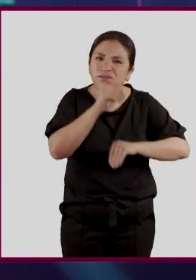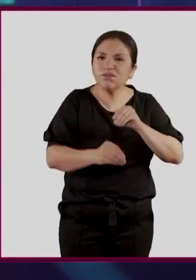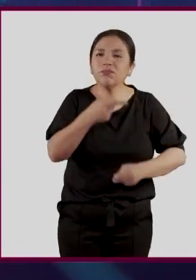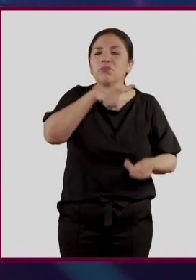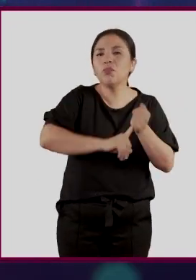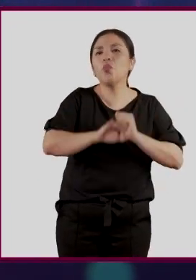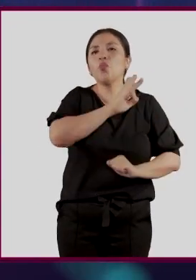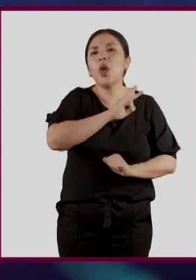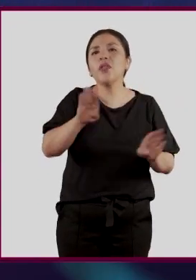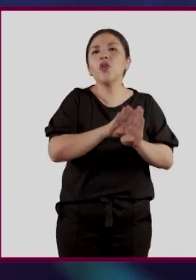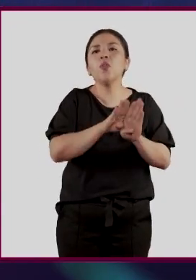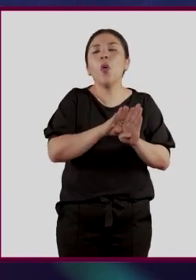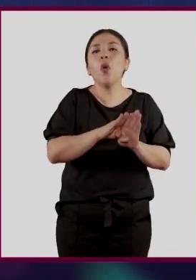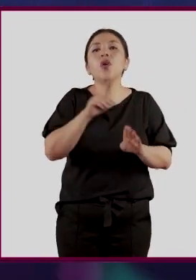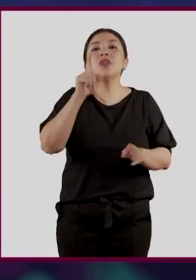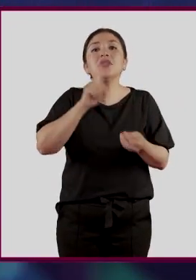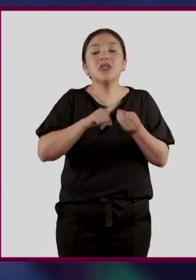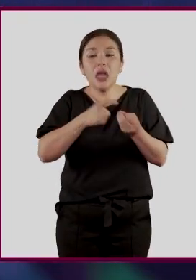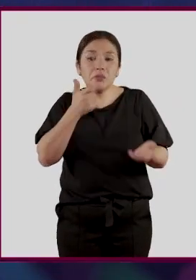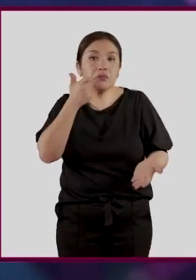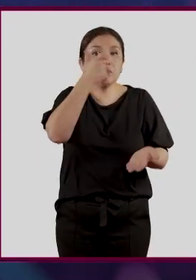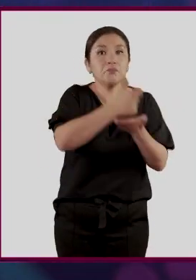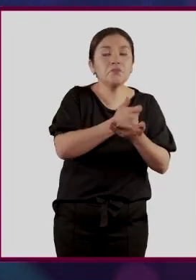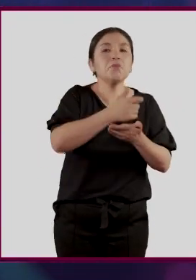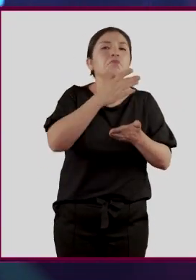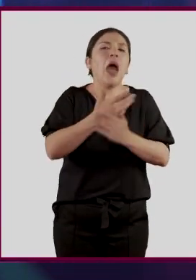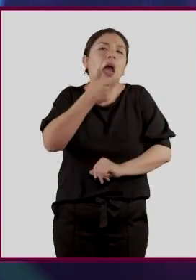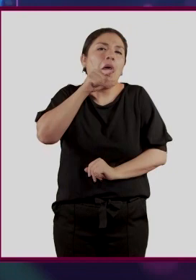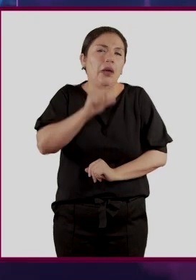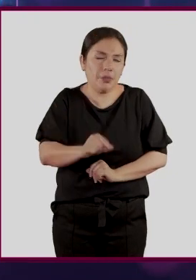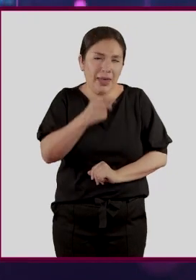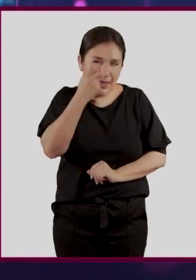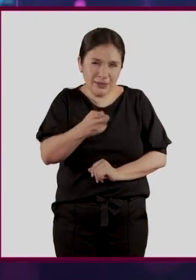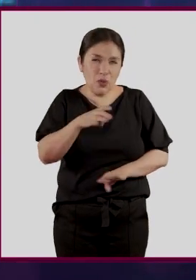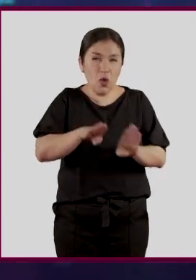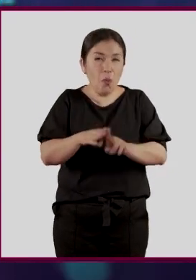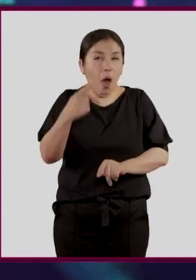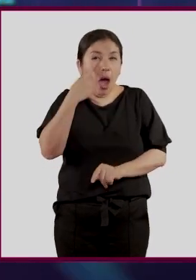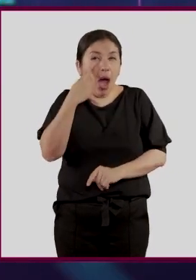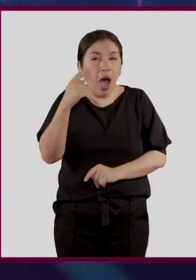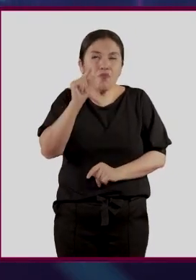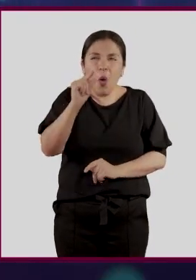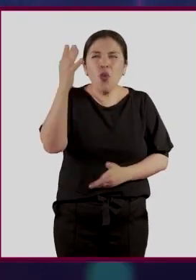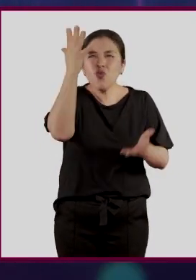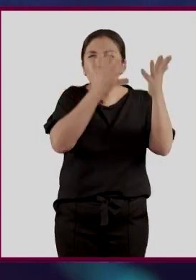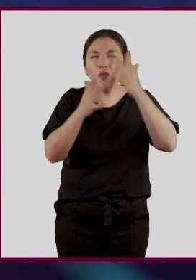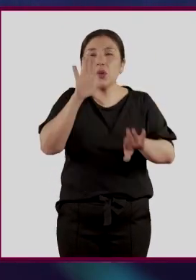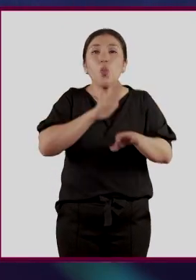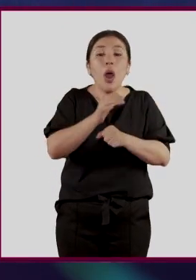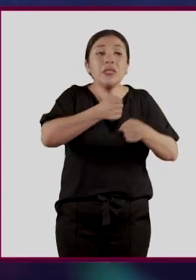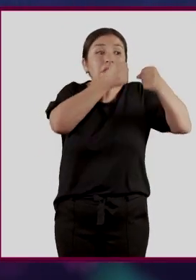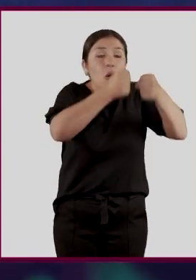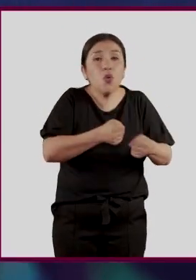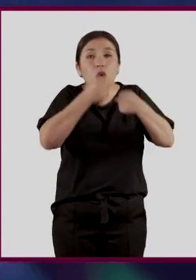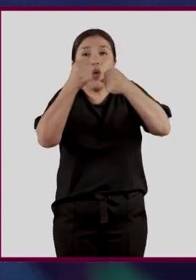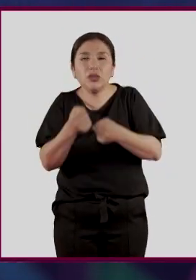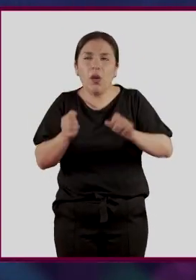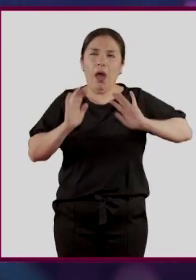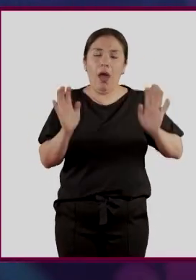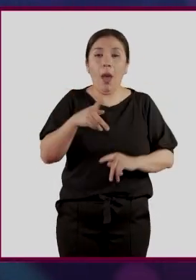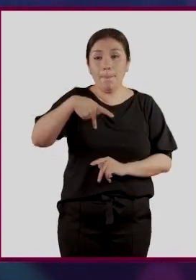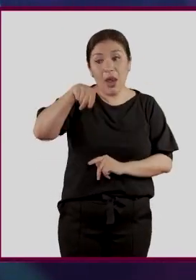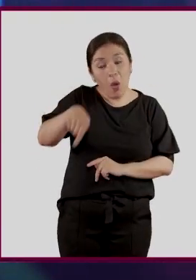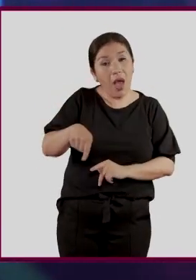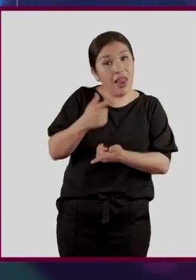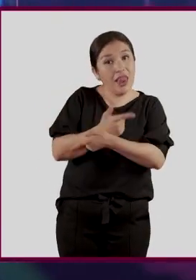una inversión muy mínima y podría ser menos seguro. No hay que generalizar, yo creo que es una confusión con esto de que sea más seguro o menos seguro. Eso sí, el software libre